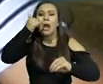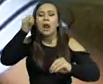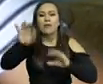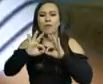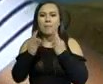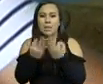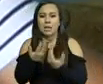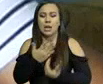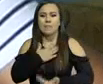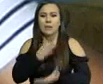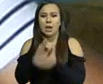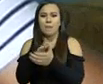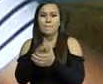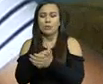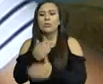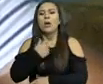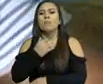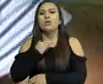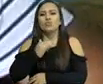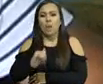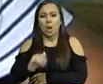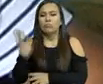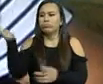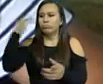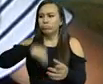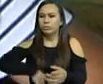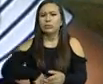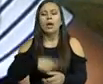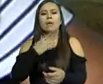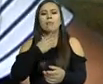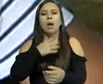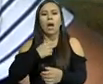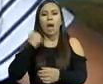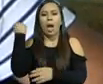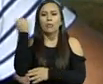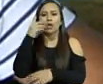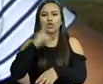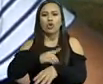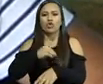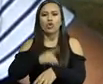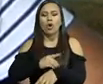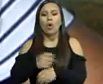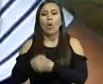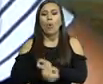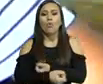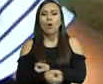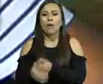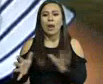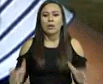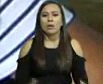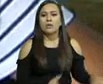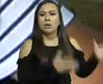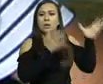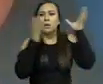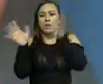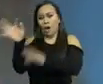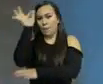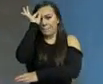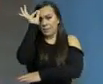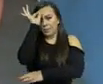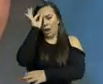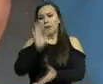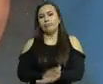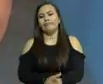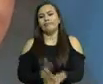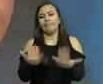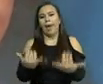del marido de mi hija y fueron de ahí me trasladaron una ambulancia del cuerpo de bomberos me trasladó hasta una clínica se hacen